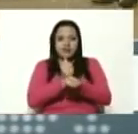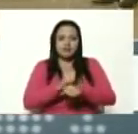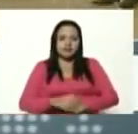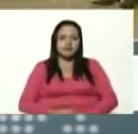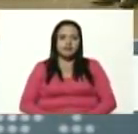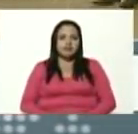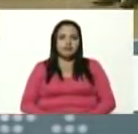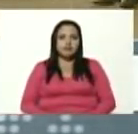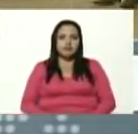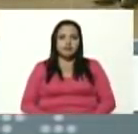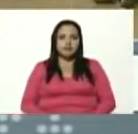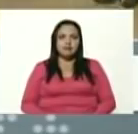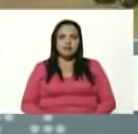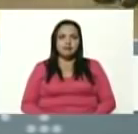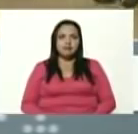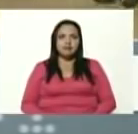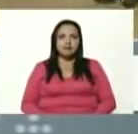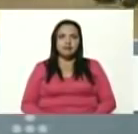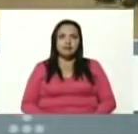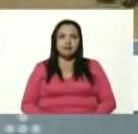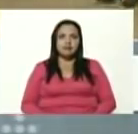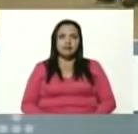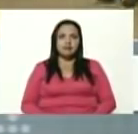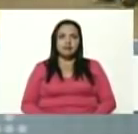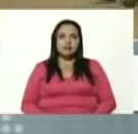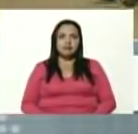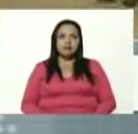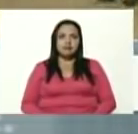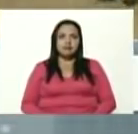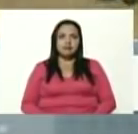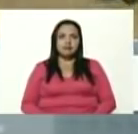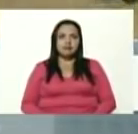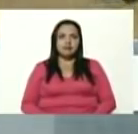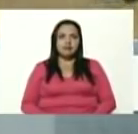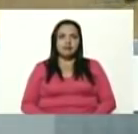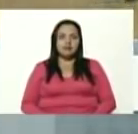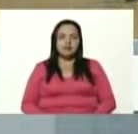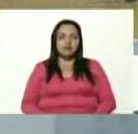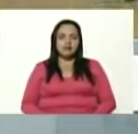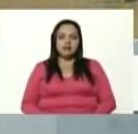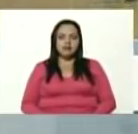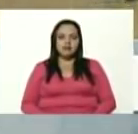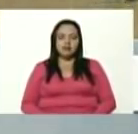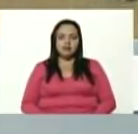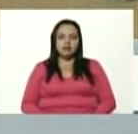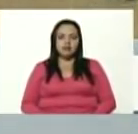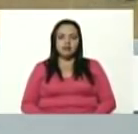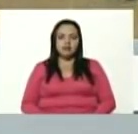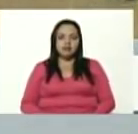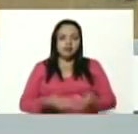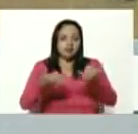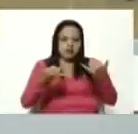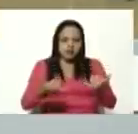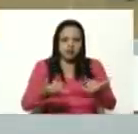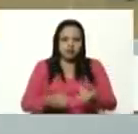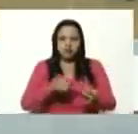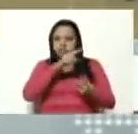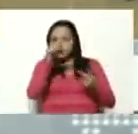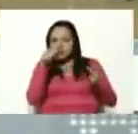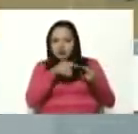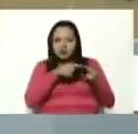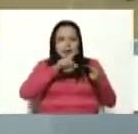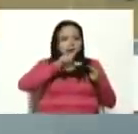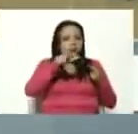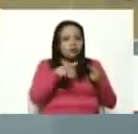Rubencito. Rubenseño. Lo conoce en el barrio como Rubenseño. Ahora, segunda